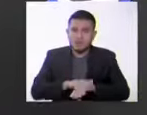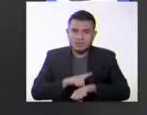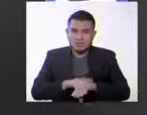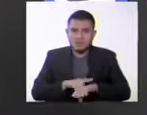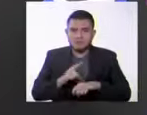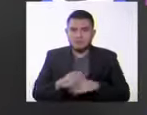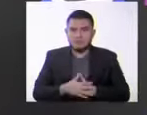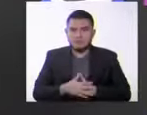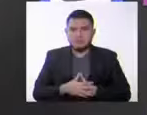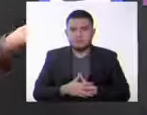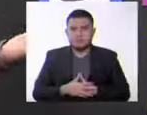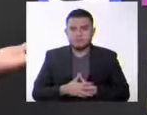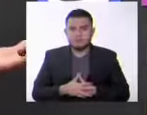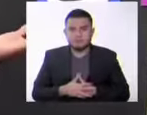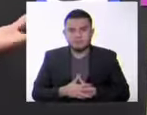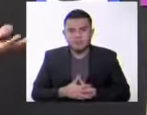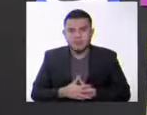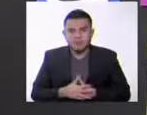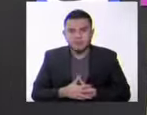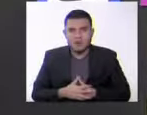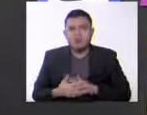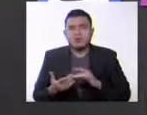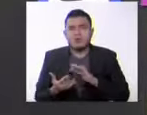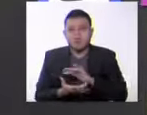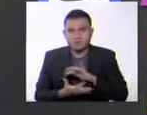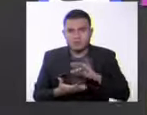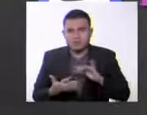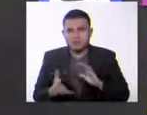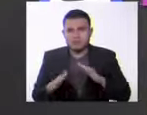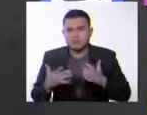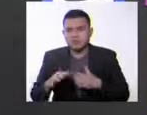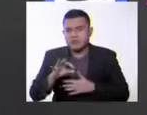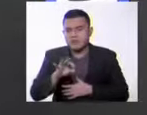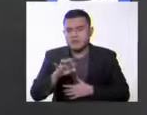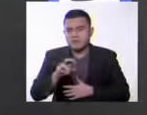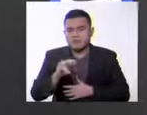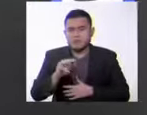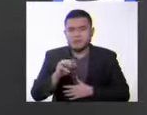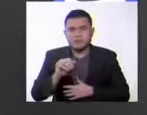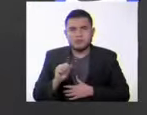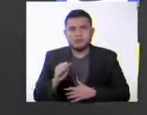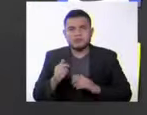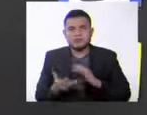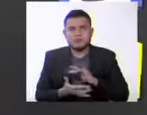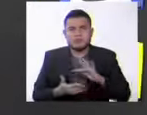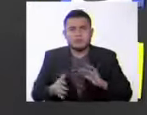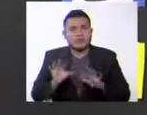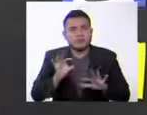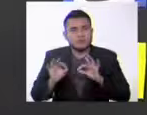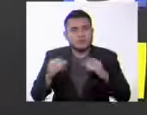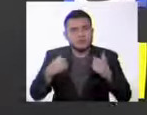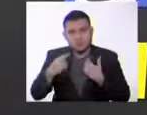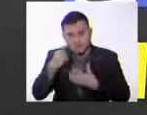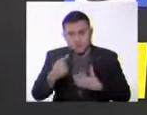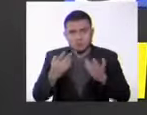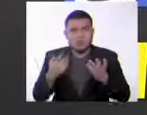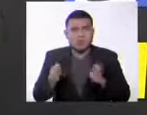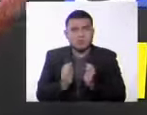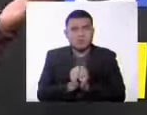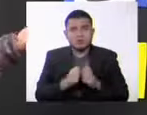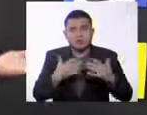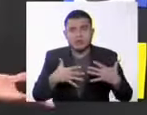tiempo, por efecto de la naturaleza, de los fenómenos naturales, y algunas pues tienen que ver mucho con la